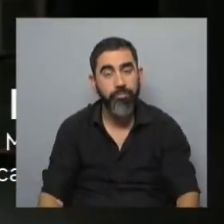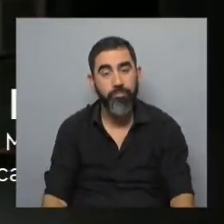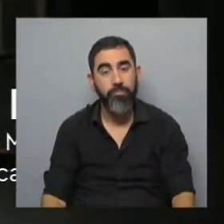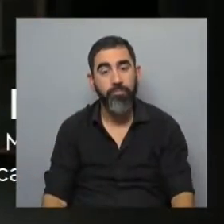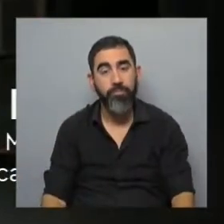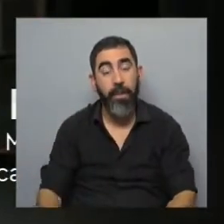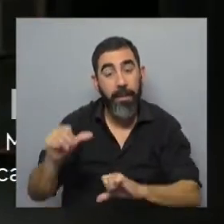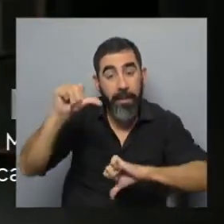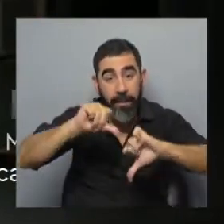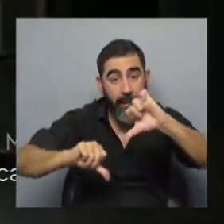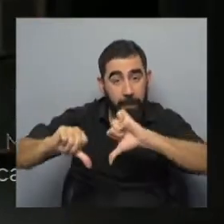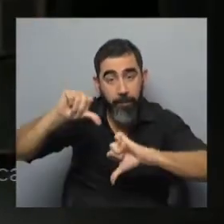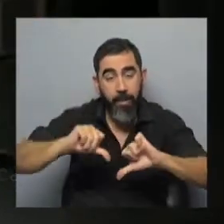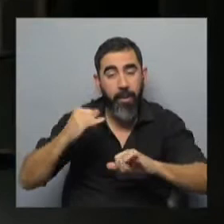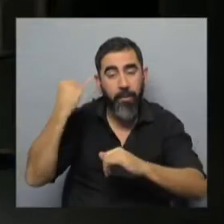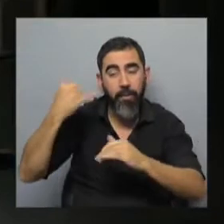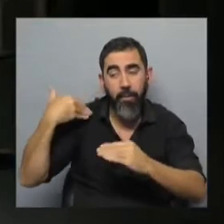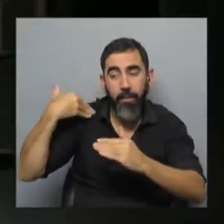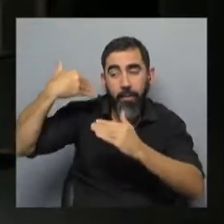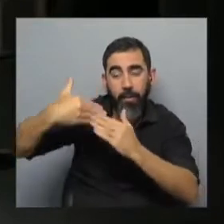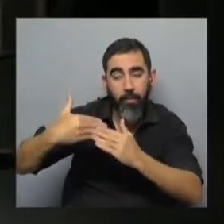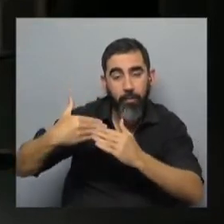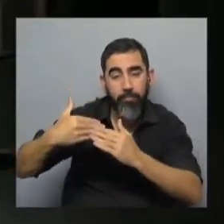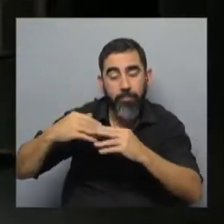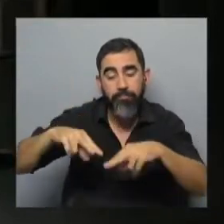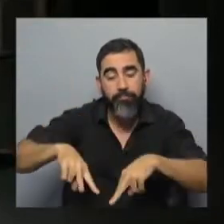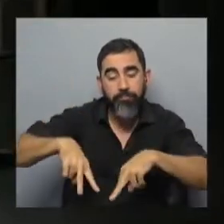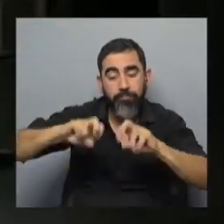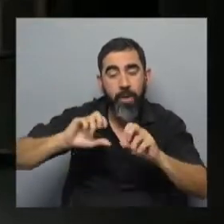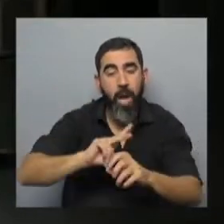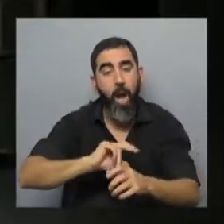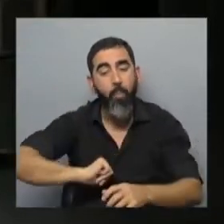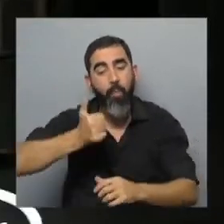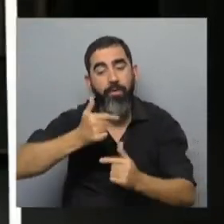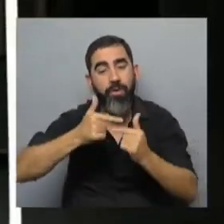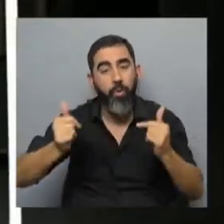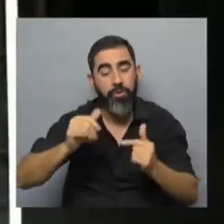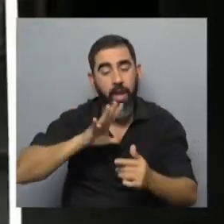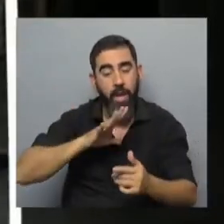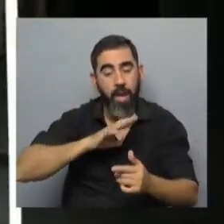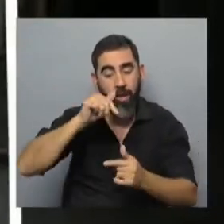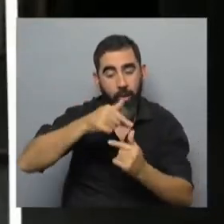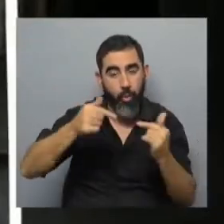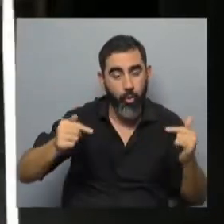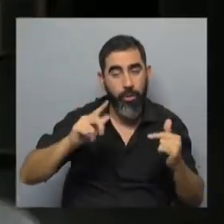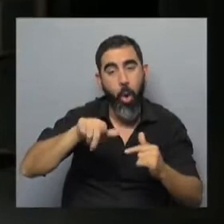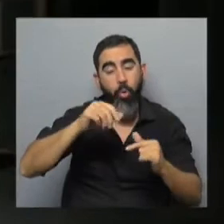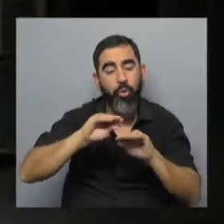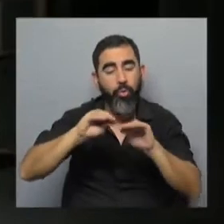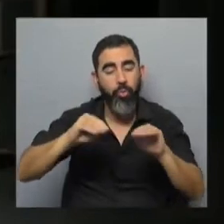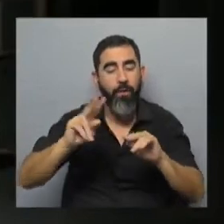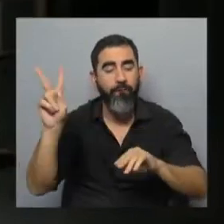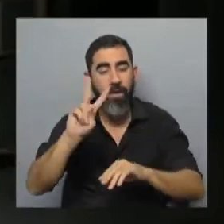Desde la química, hace un tiempo que trabajamos para aprovechar ciertos compuestos presentes en estos y otros residuos